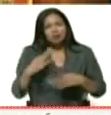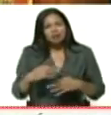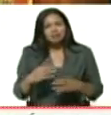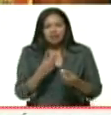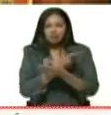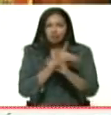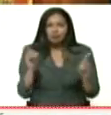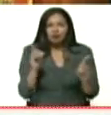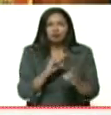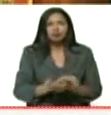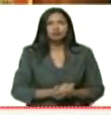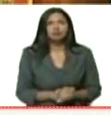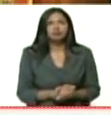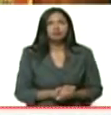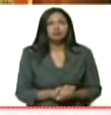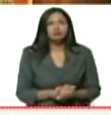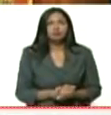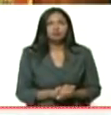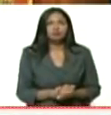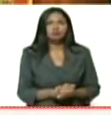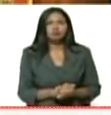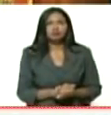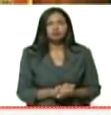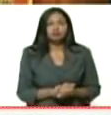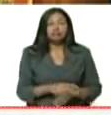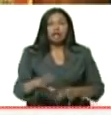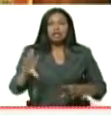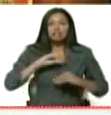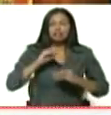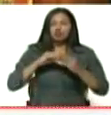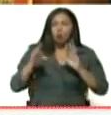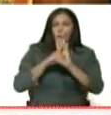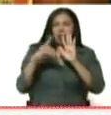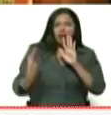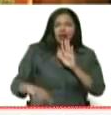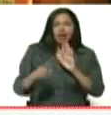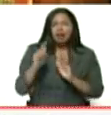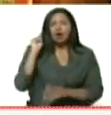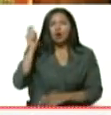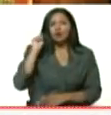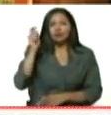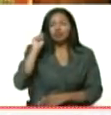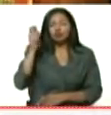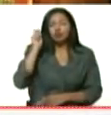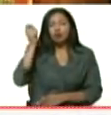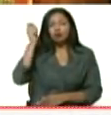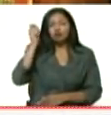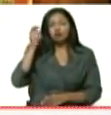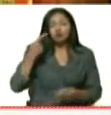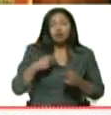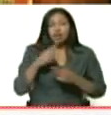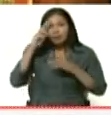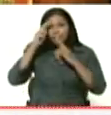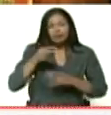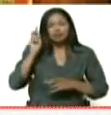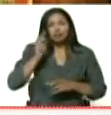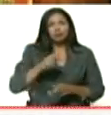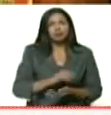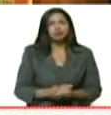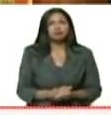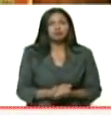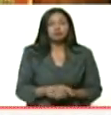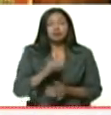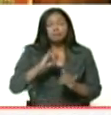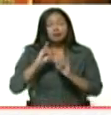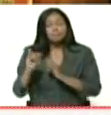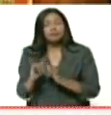democrática, que acate la ley, la constitución y respete a las instituciones. Y esa asamblea